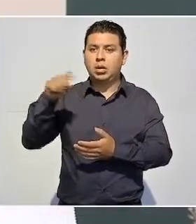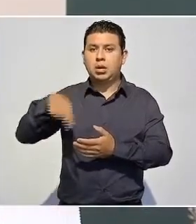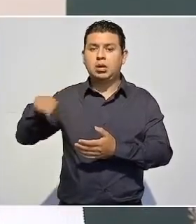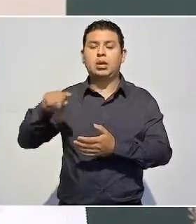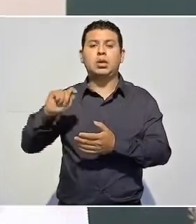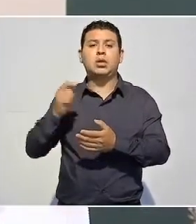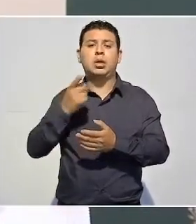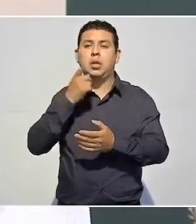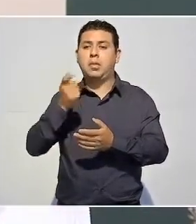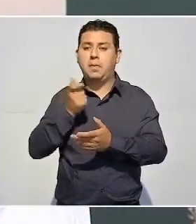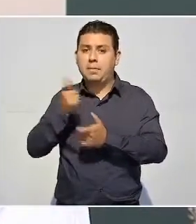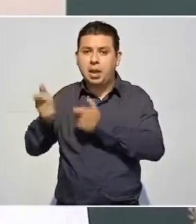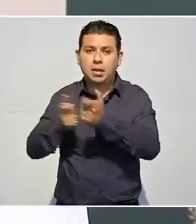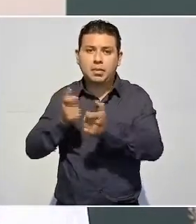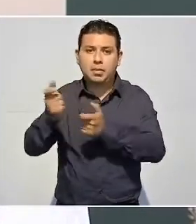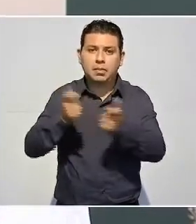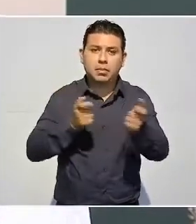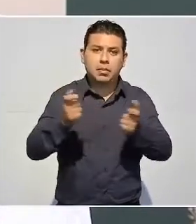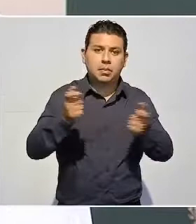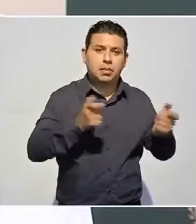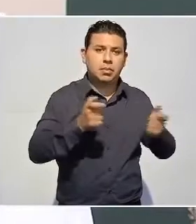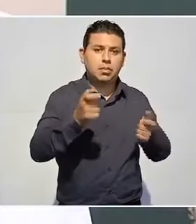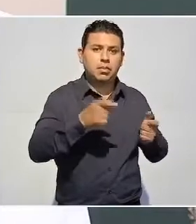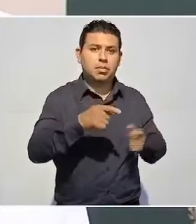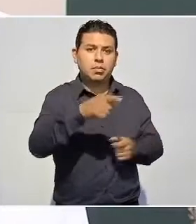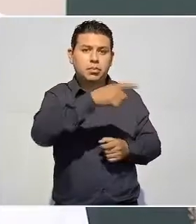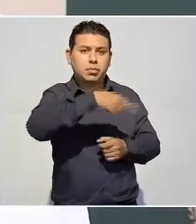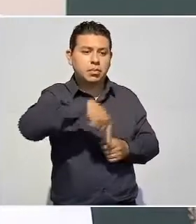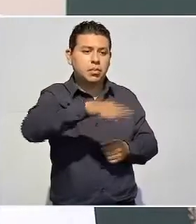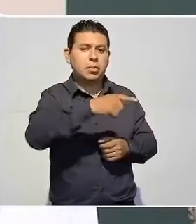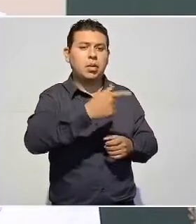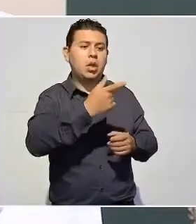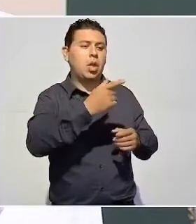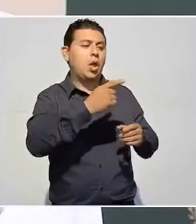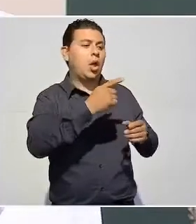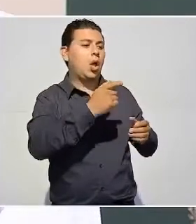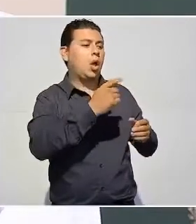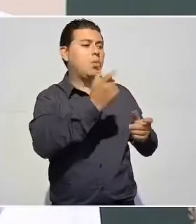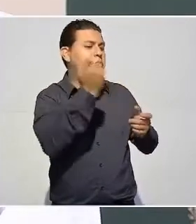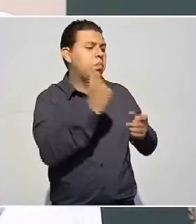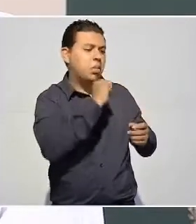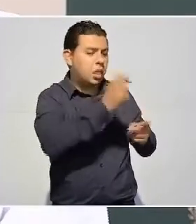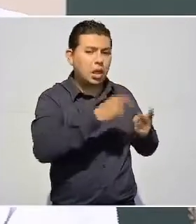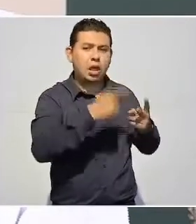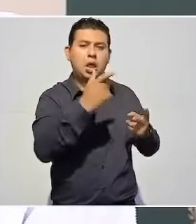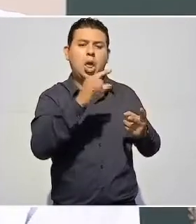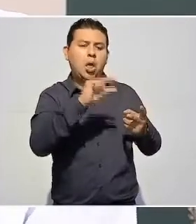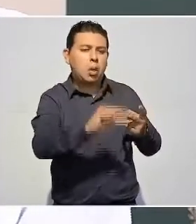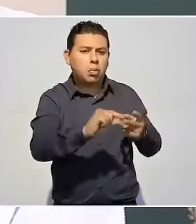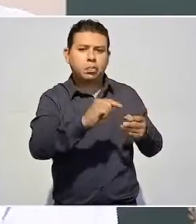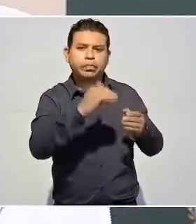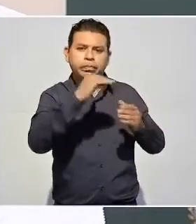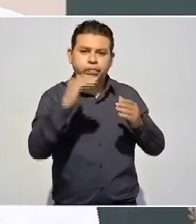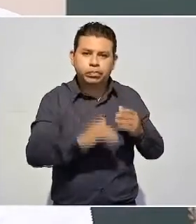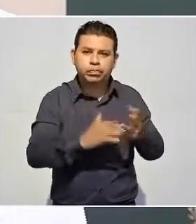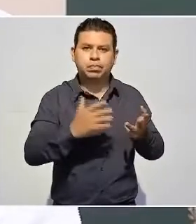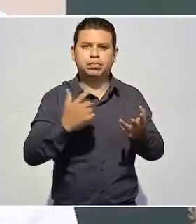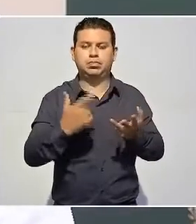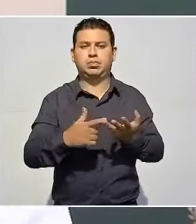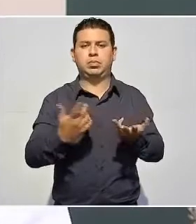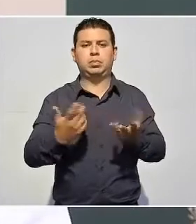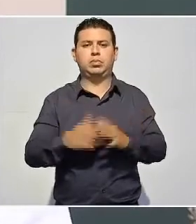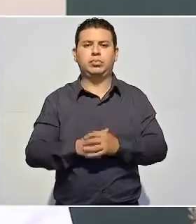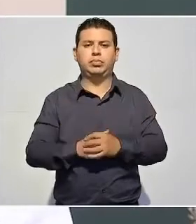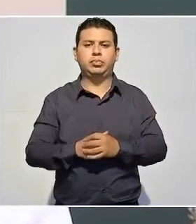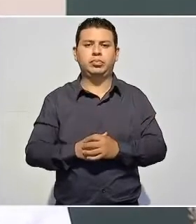pensiones tomando como base el salario mínimo, sino mediante la unidad de